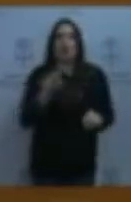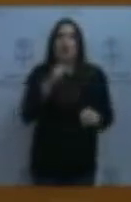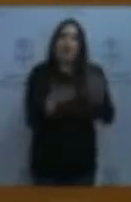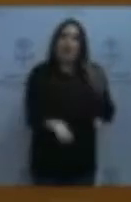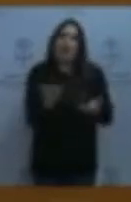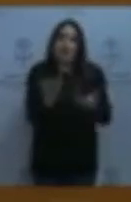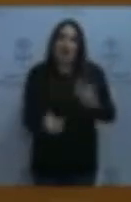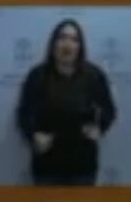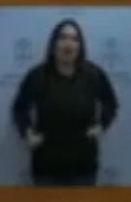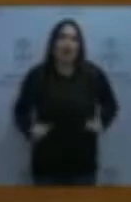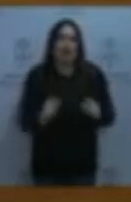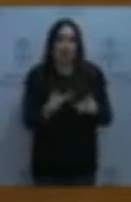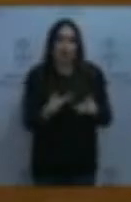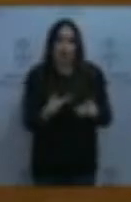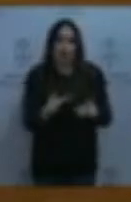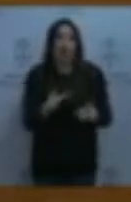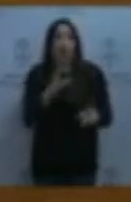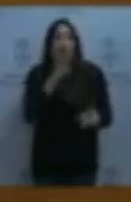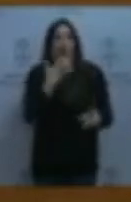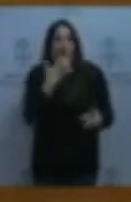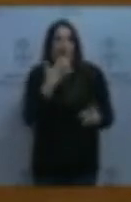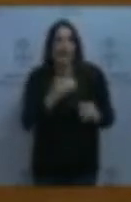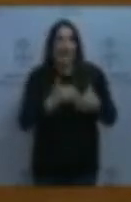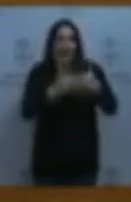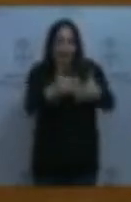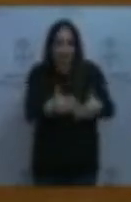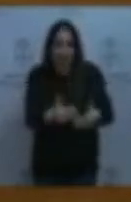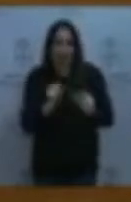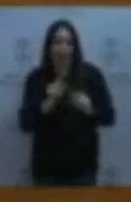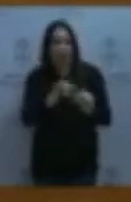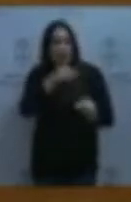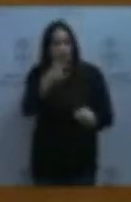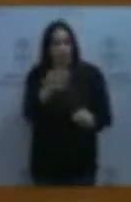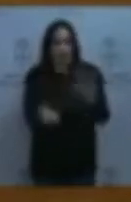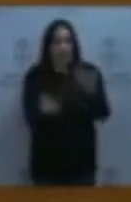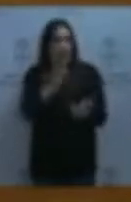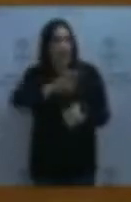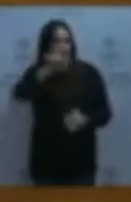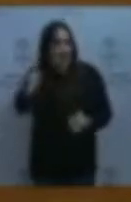de oportunidad provocados por retrasos, sobrecostos, evaluación de impacto erróneos, etc.